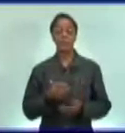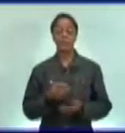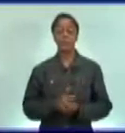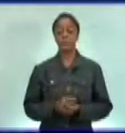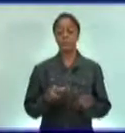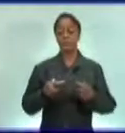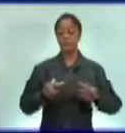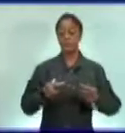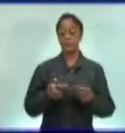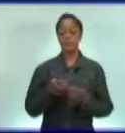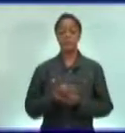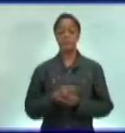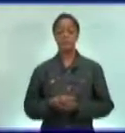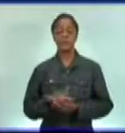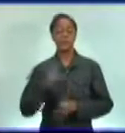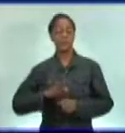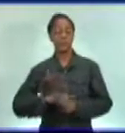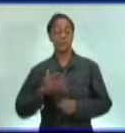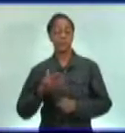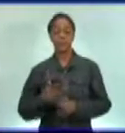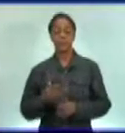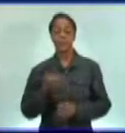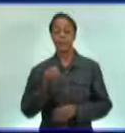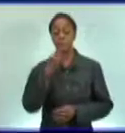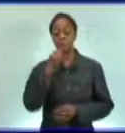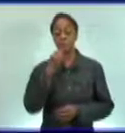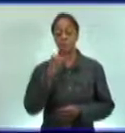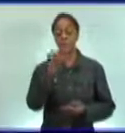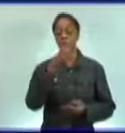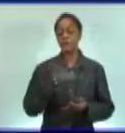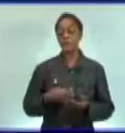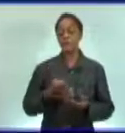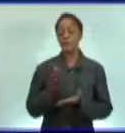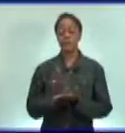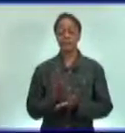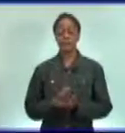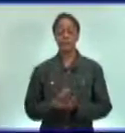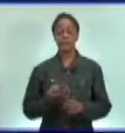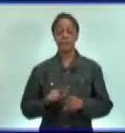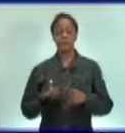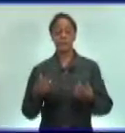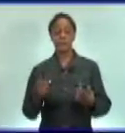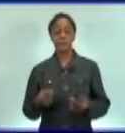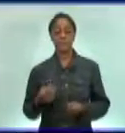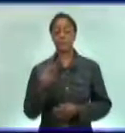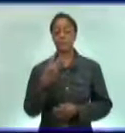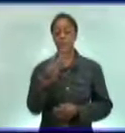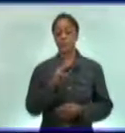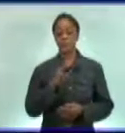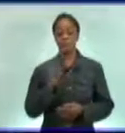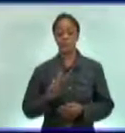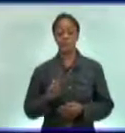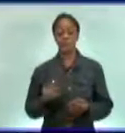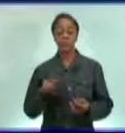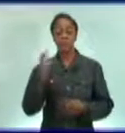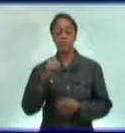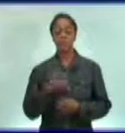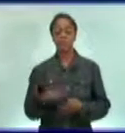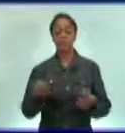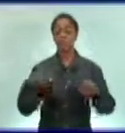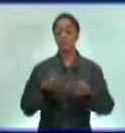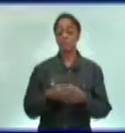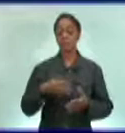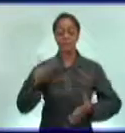del televisor, o luego puedes descargar las clases por nuestro sitio web y así completar